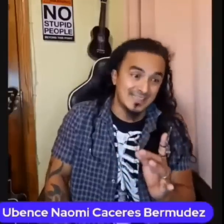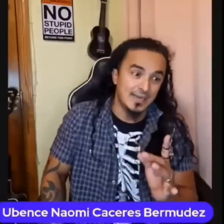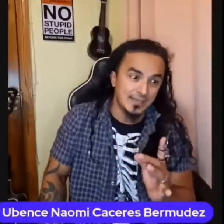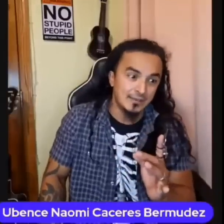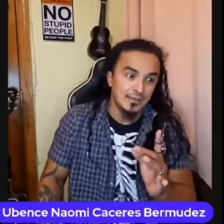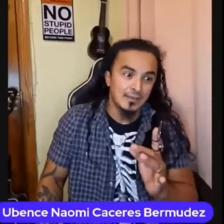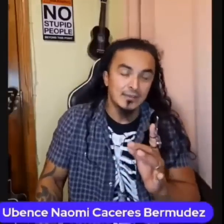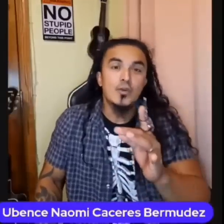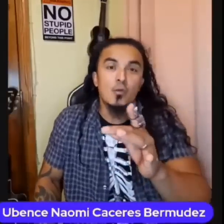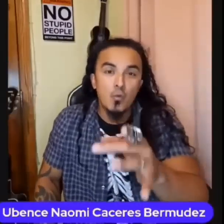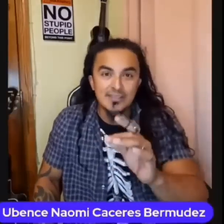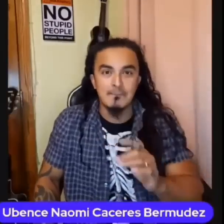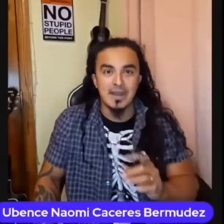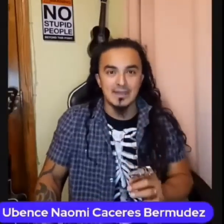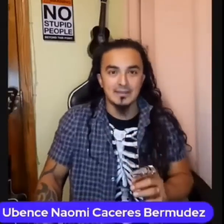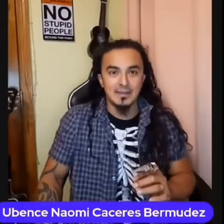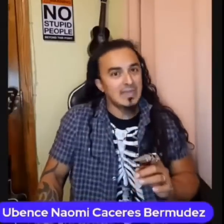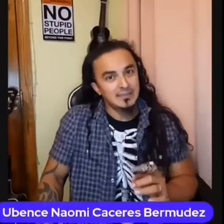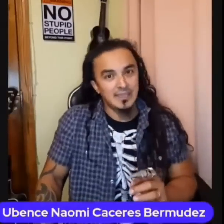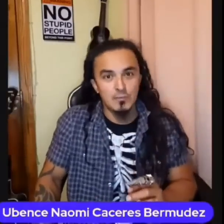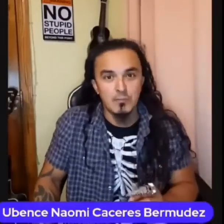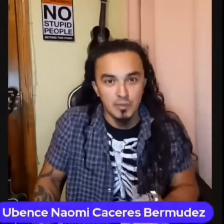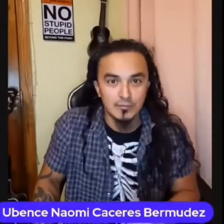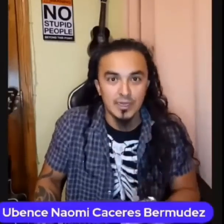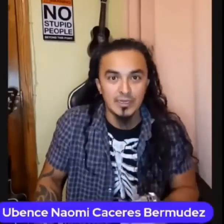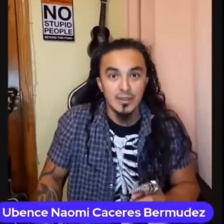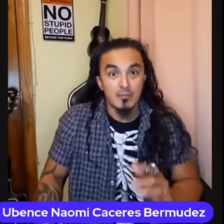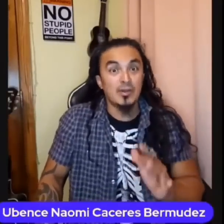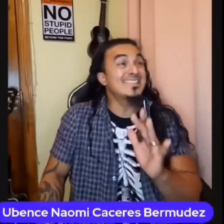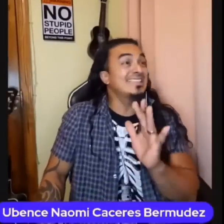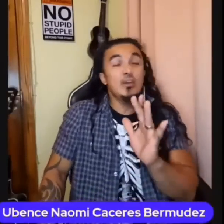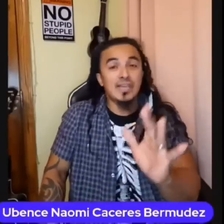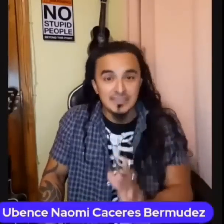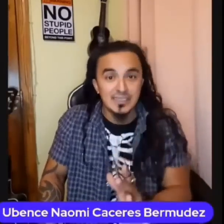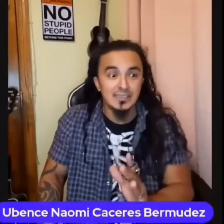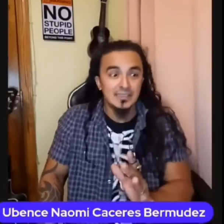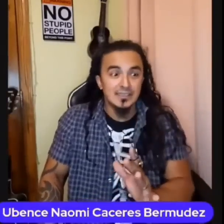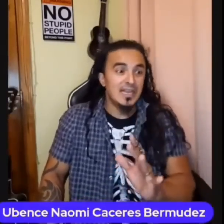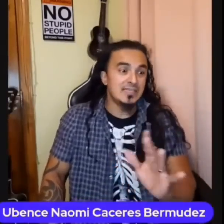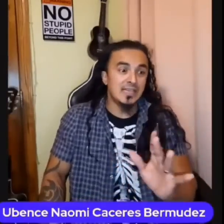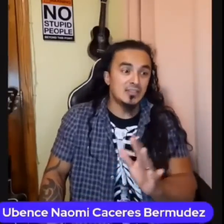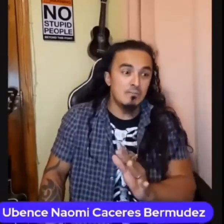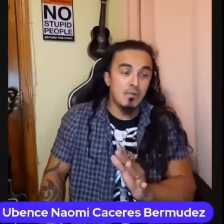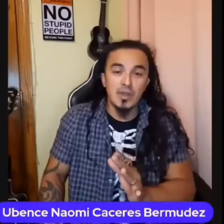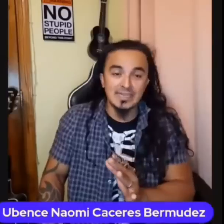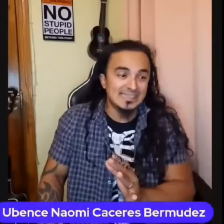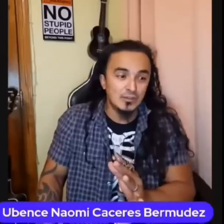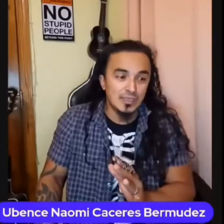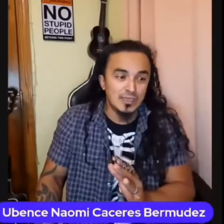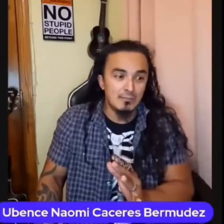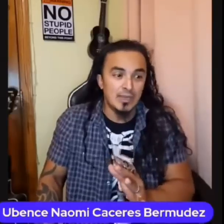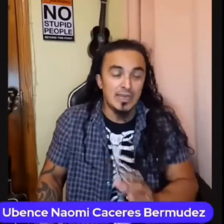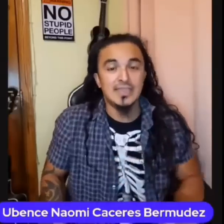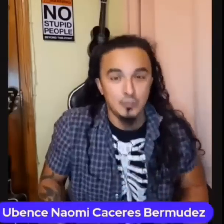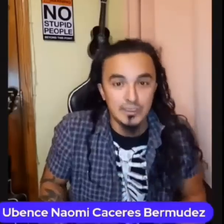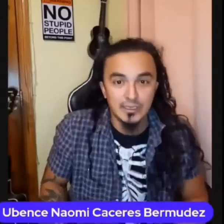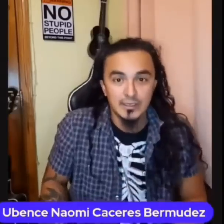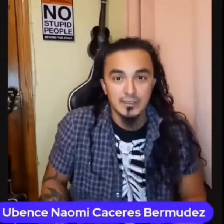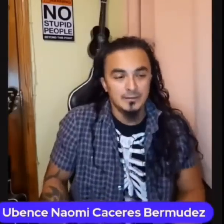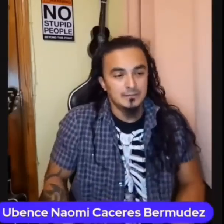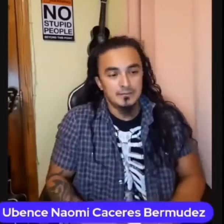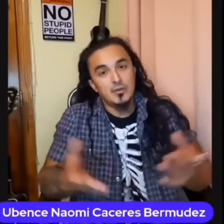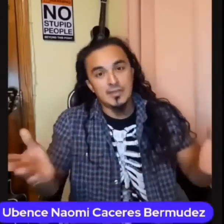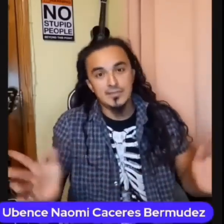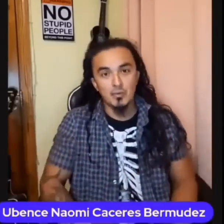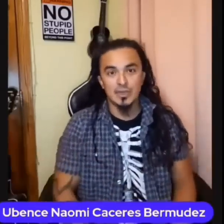yo quisiese creer que son encuestas pagadas la aceptación popular de Bukele. Porque de no ser así, si la aceptación popular que tanto tienen ahí Bukele es